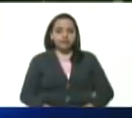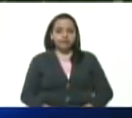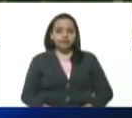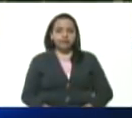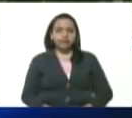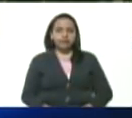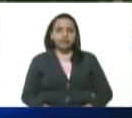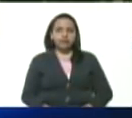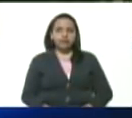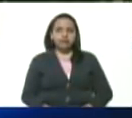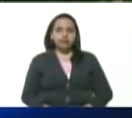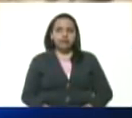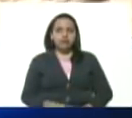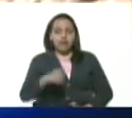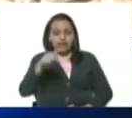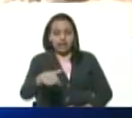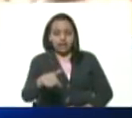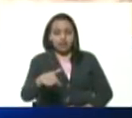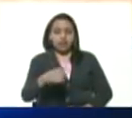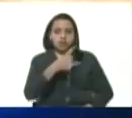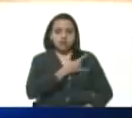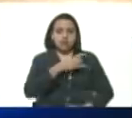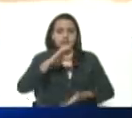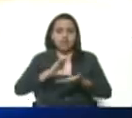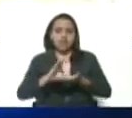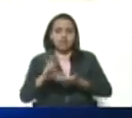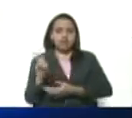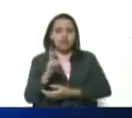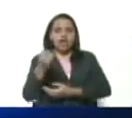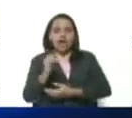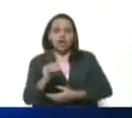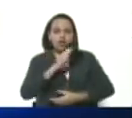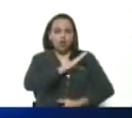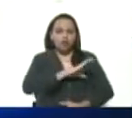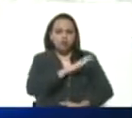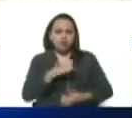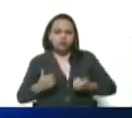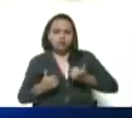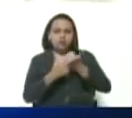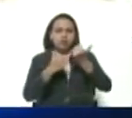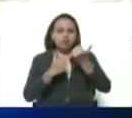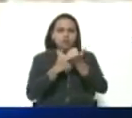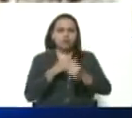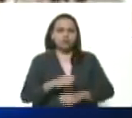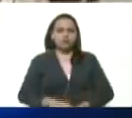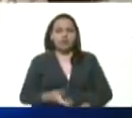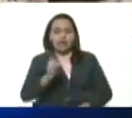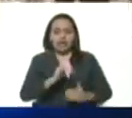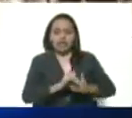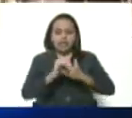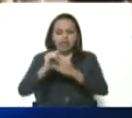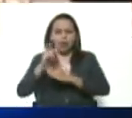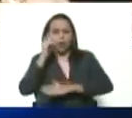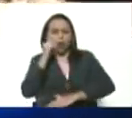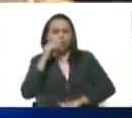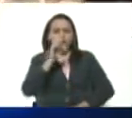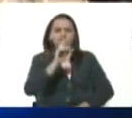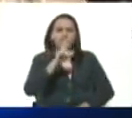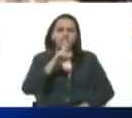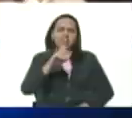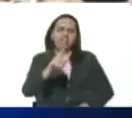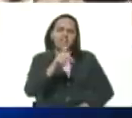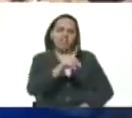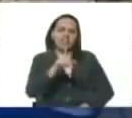Venezuela. Ahí se reunía el Comité de Solidaridad con Nicaragua, lo dirigía Freddy Balsán, ¿se acuerda de Freddy Balsán? Que en